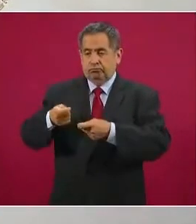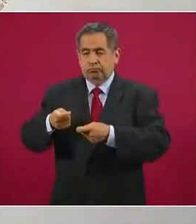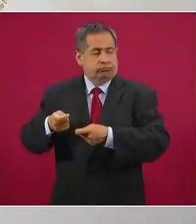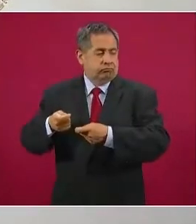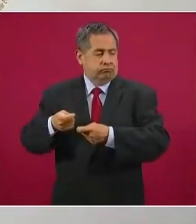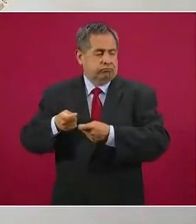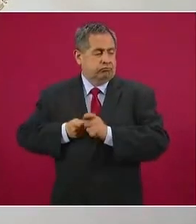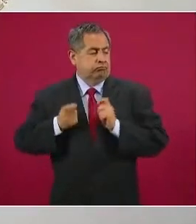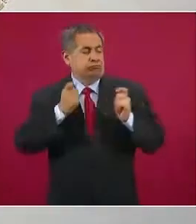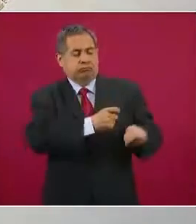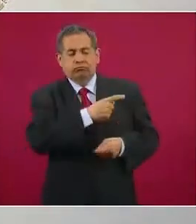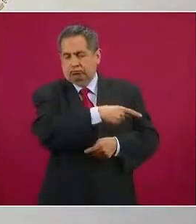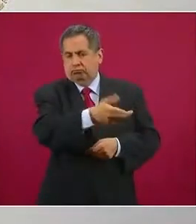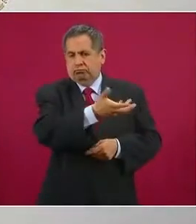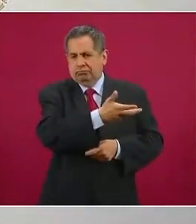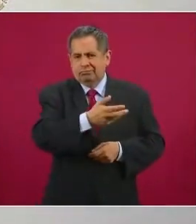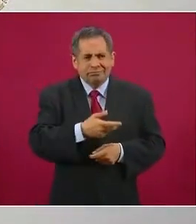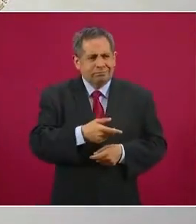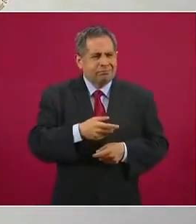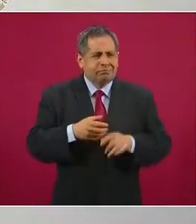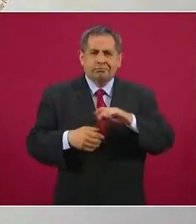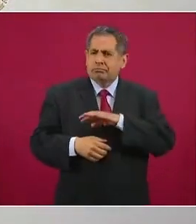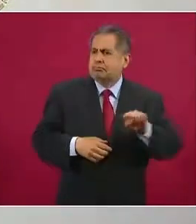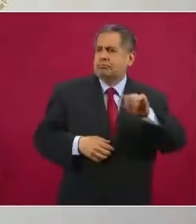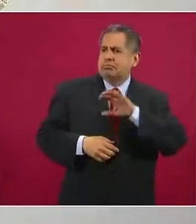todo privatizado.